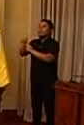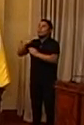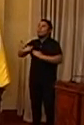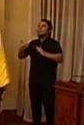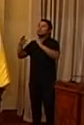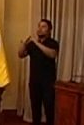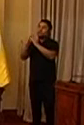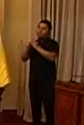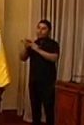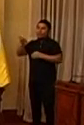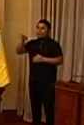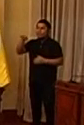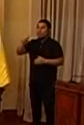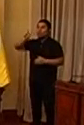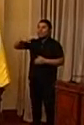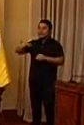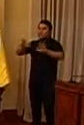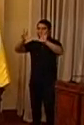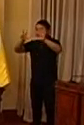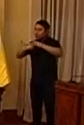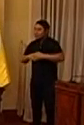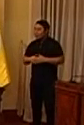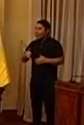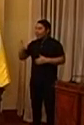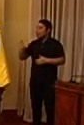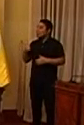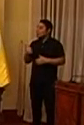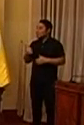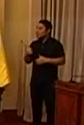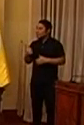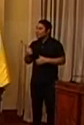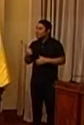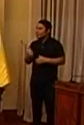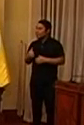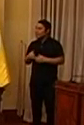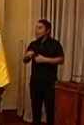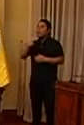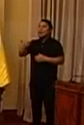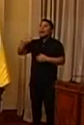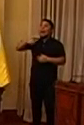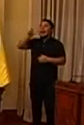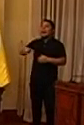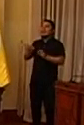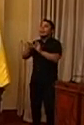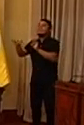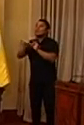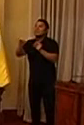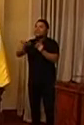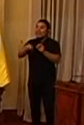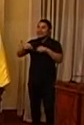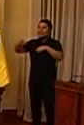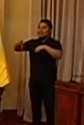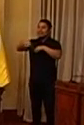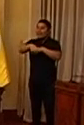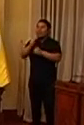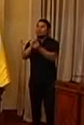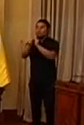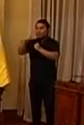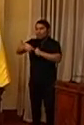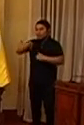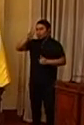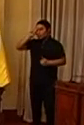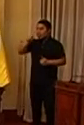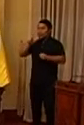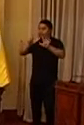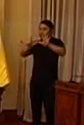elecciones municipales 2018 de alcaldes y regidores de los consejos provinciales y consejos distritales de la República, fijado para